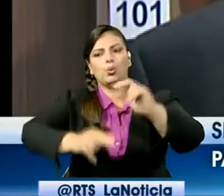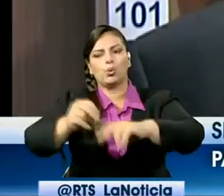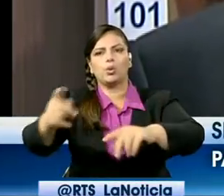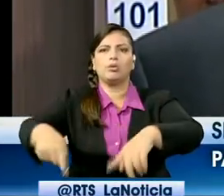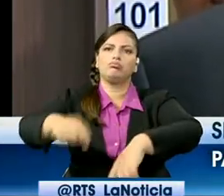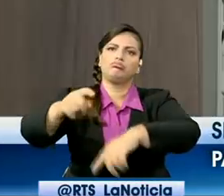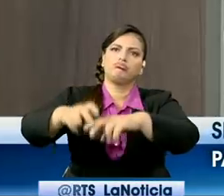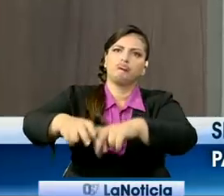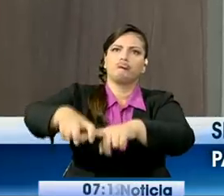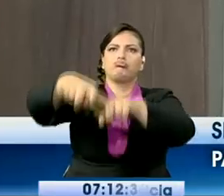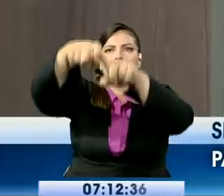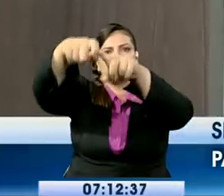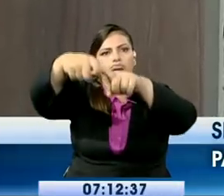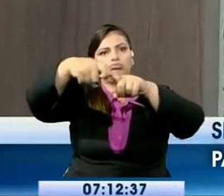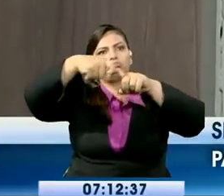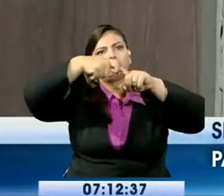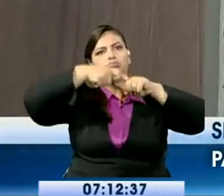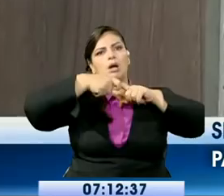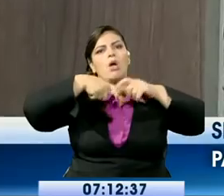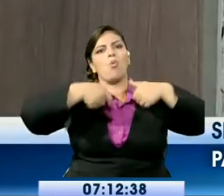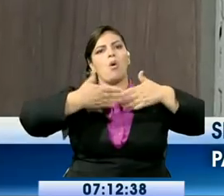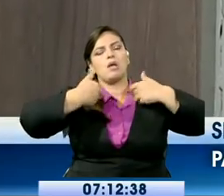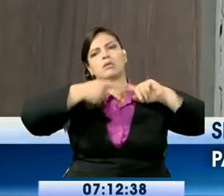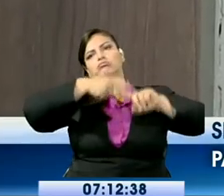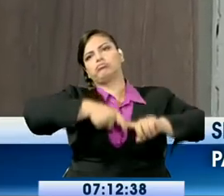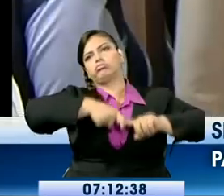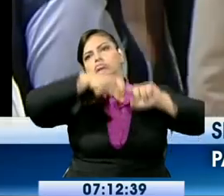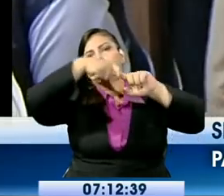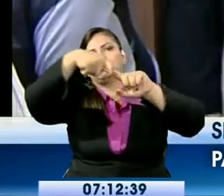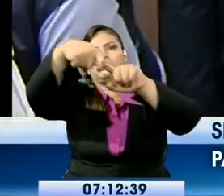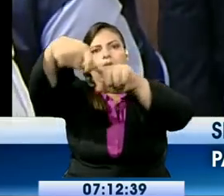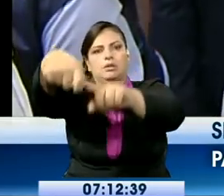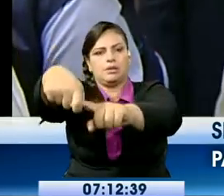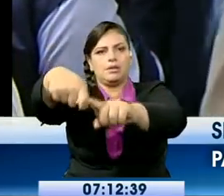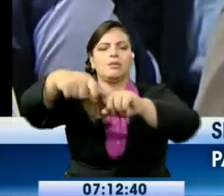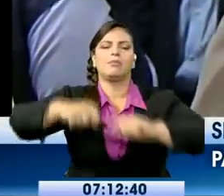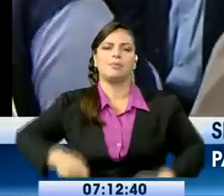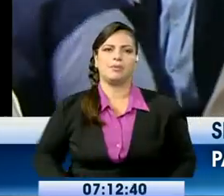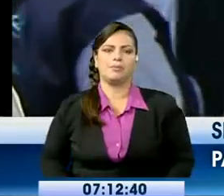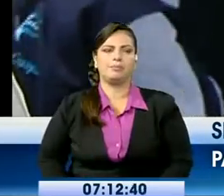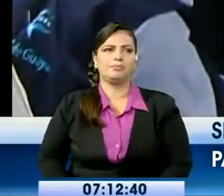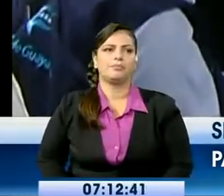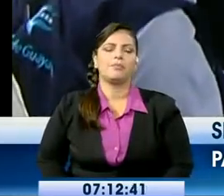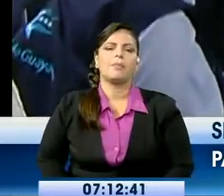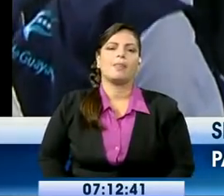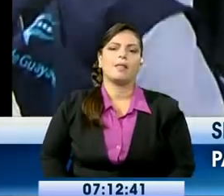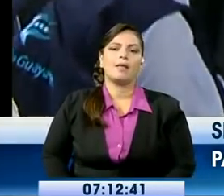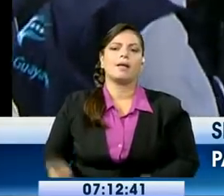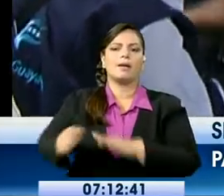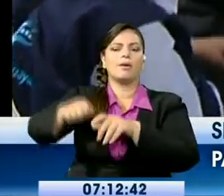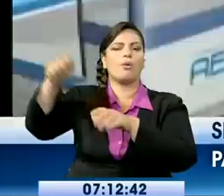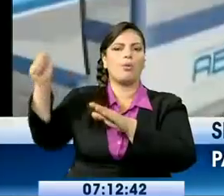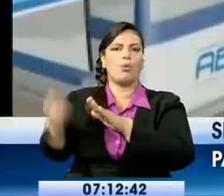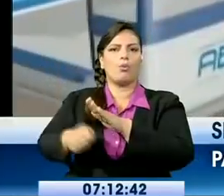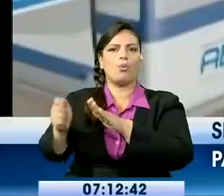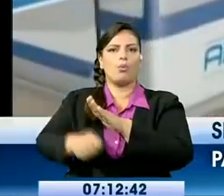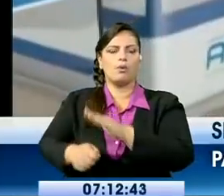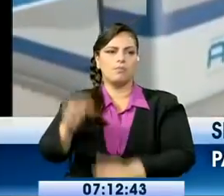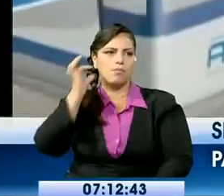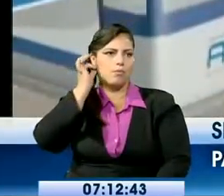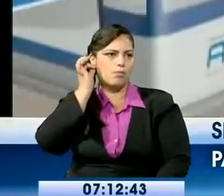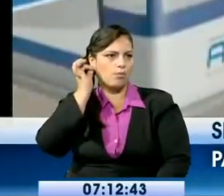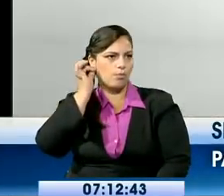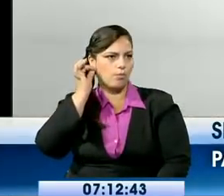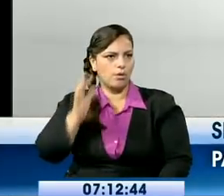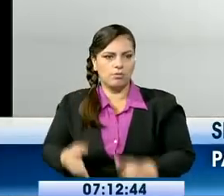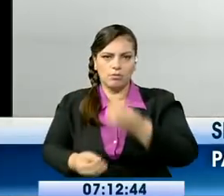que ver con las vías. Al cierre de la jornada, la jueza Vanessa Wolf resolvió revocar el otorgamiento de medidas cautelares. Por tanto, el